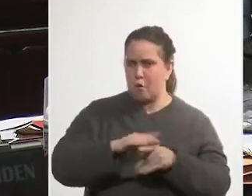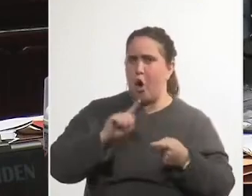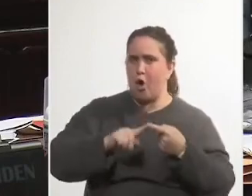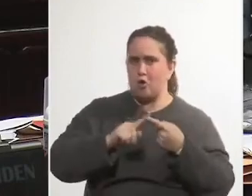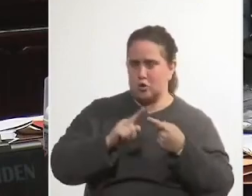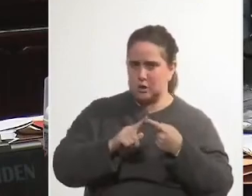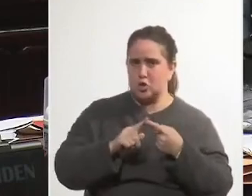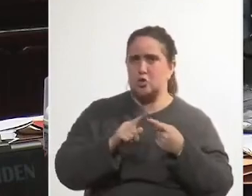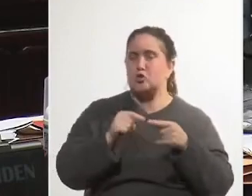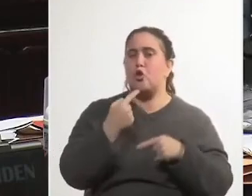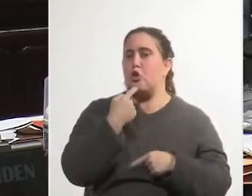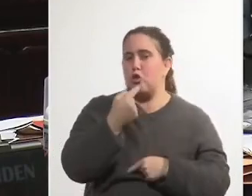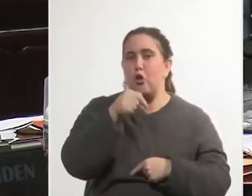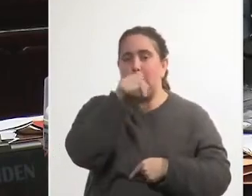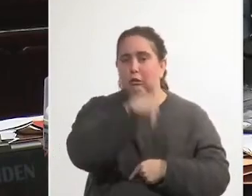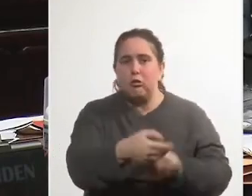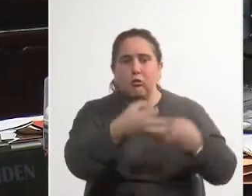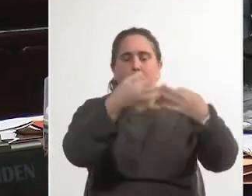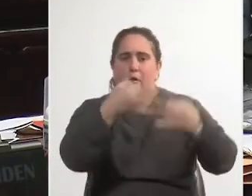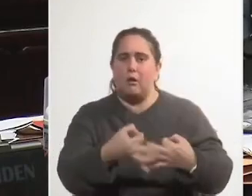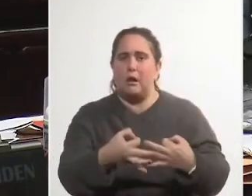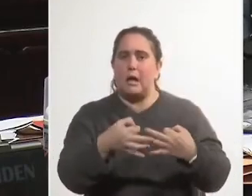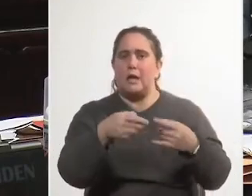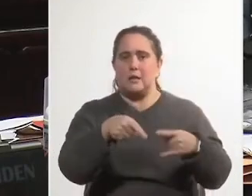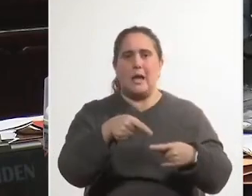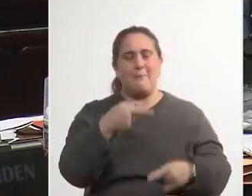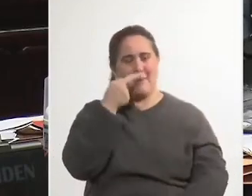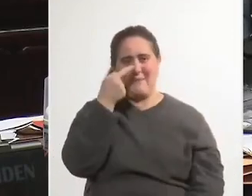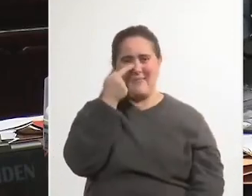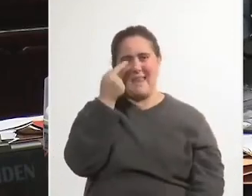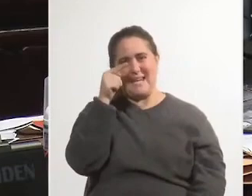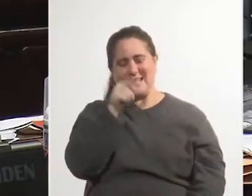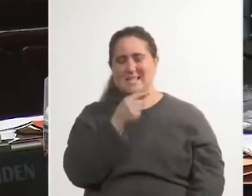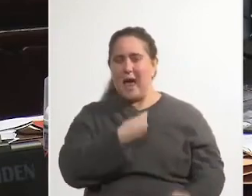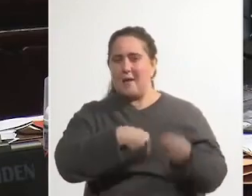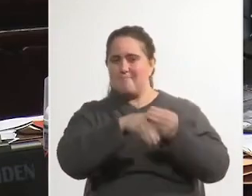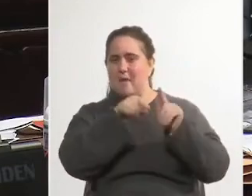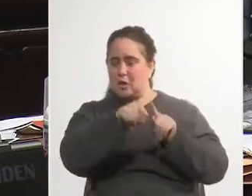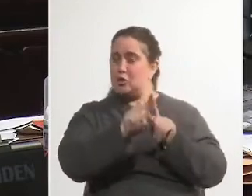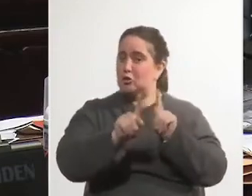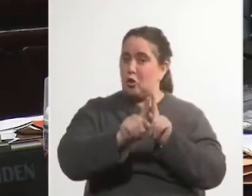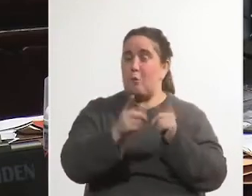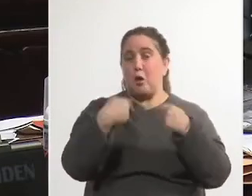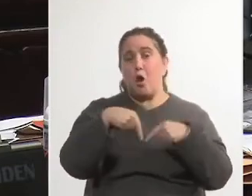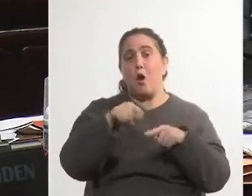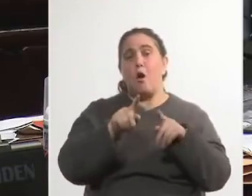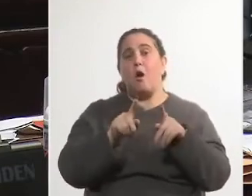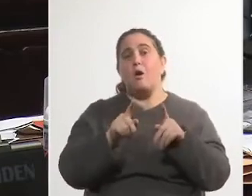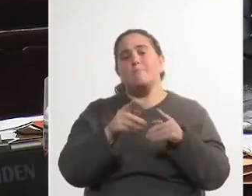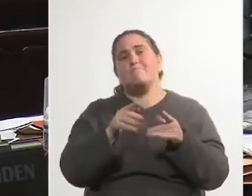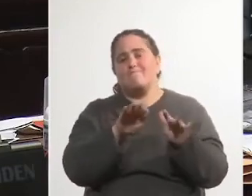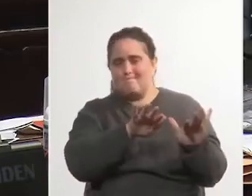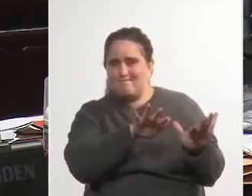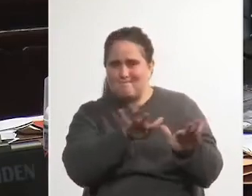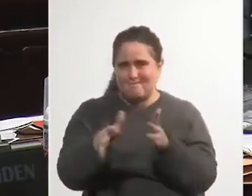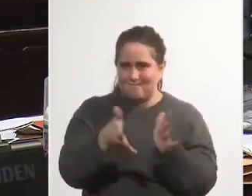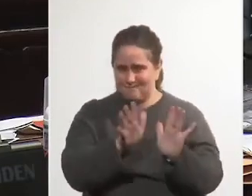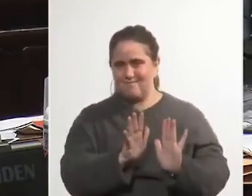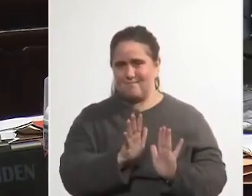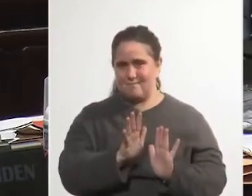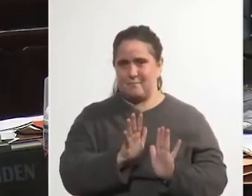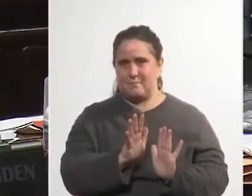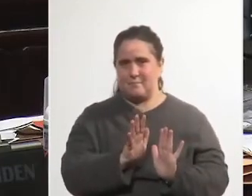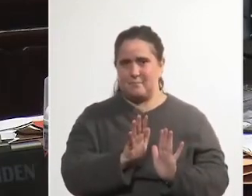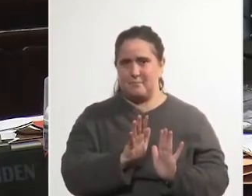yo no digo que sean estas las que realmente a mí me interesaría introducir, pero bueno, hay una cierta aproximación a las